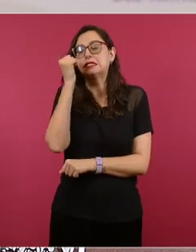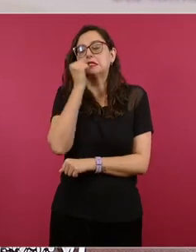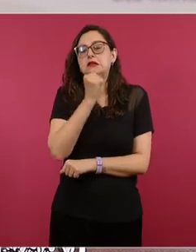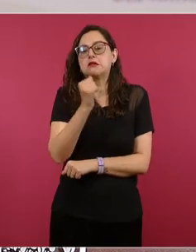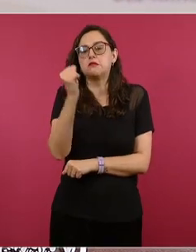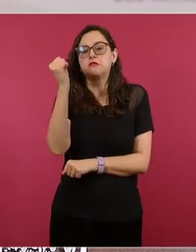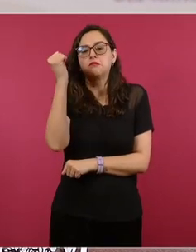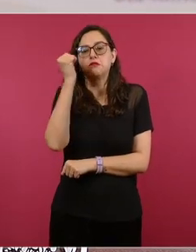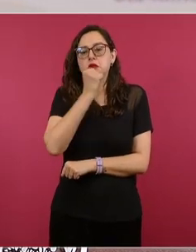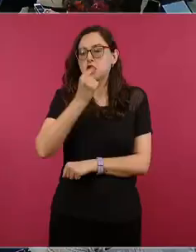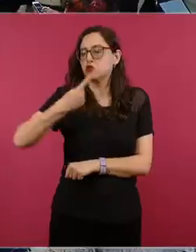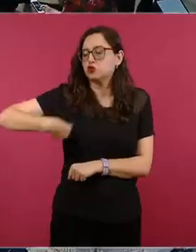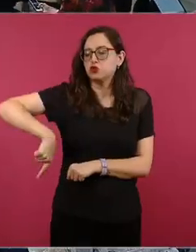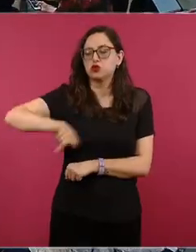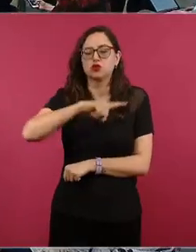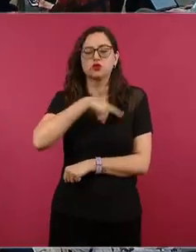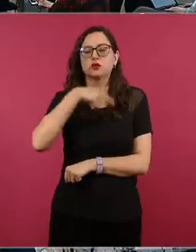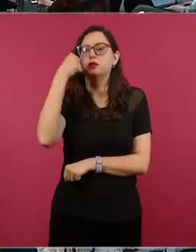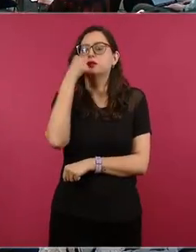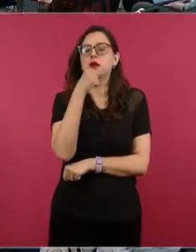todos los casos.